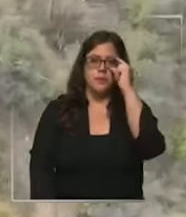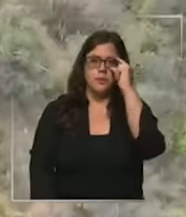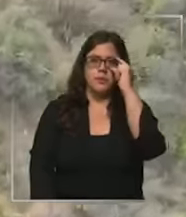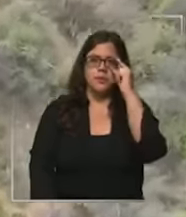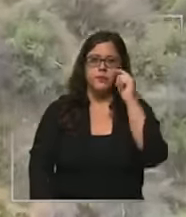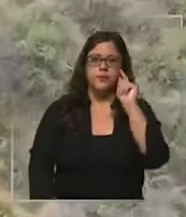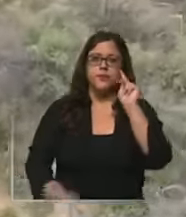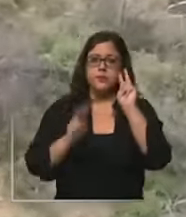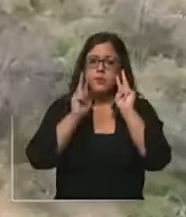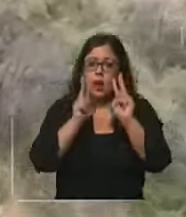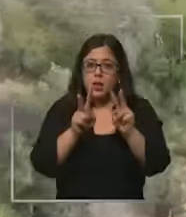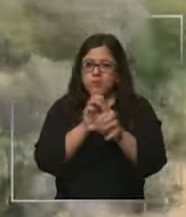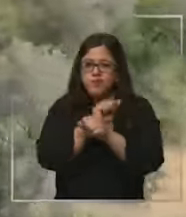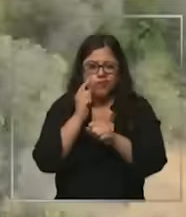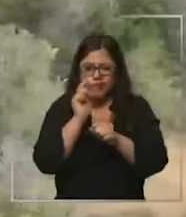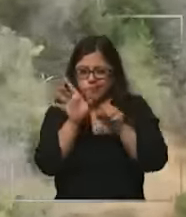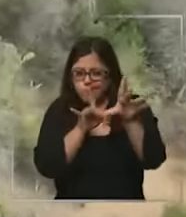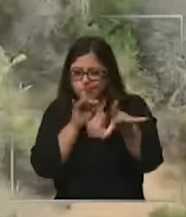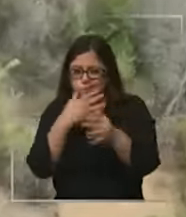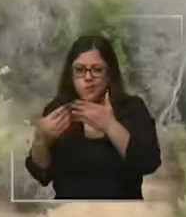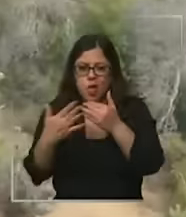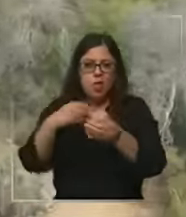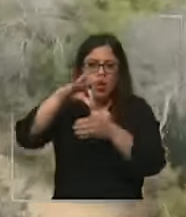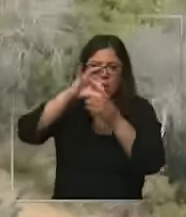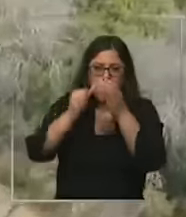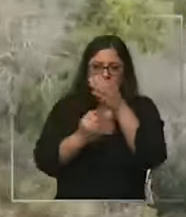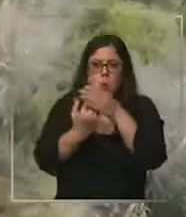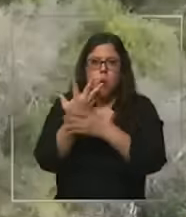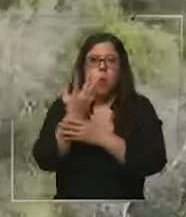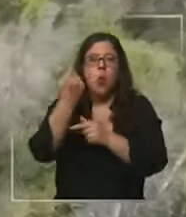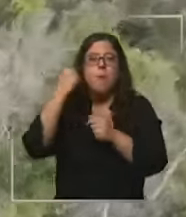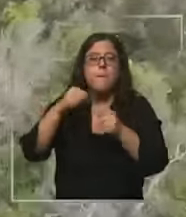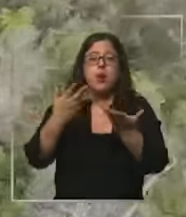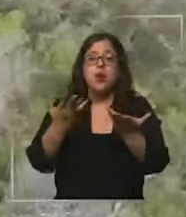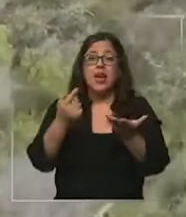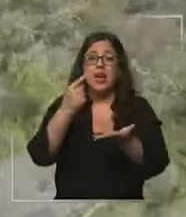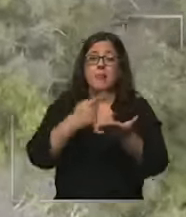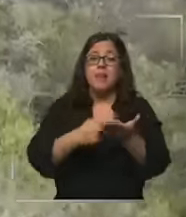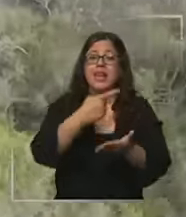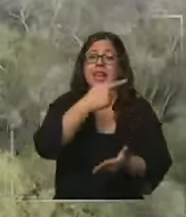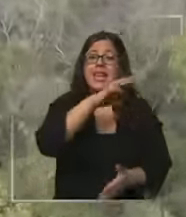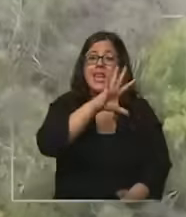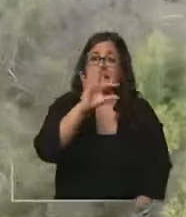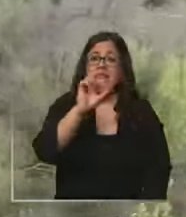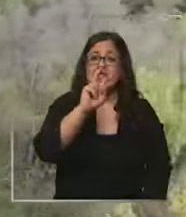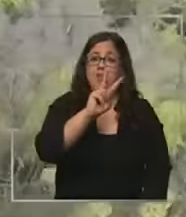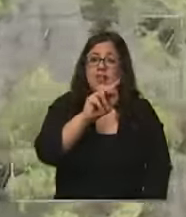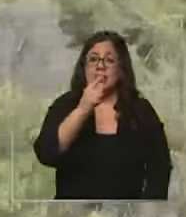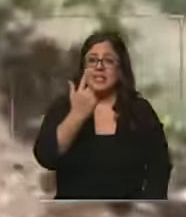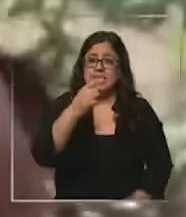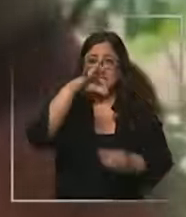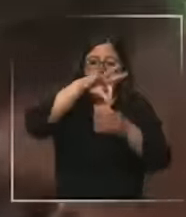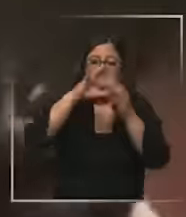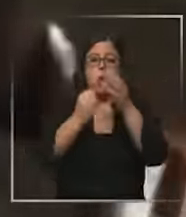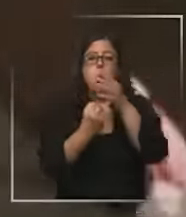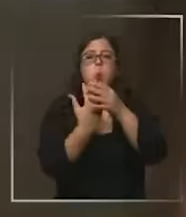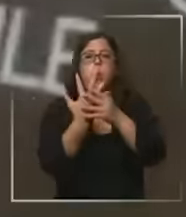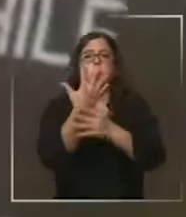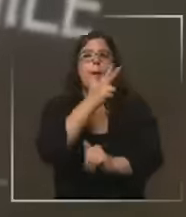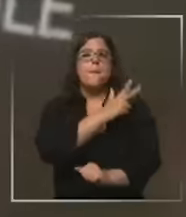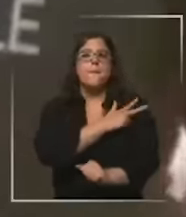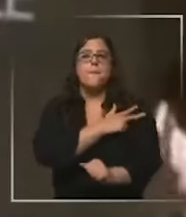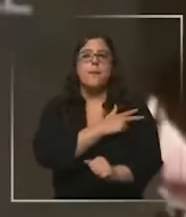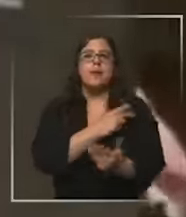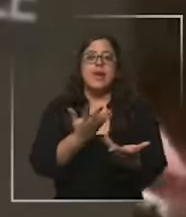Del aire es casi imposible detectar el cultivo. En el suelo, 1.527 plantas de marihuana crecían con sistemas de